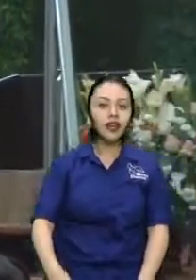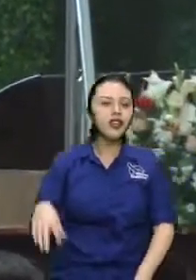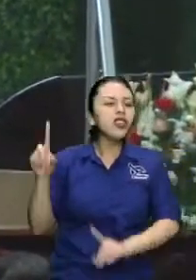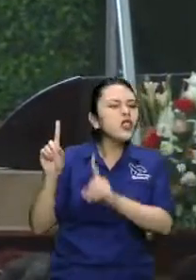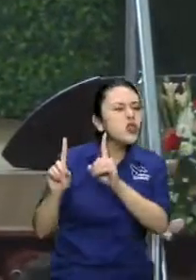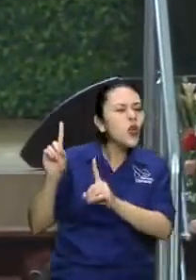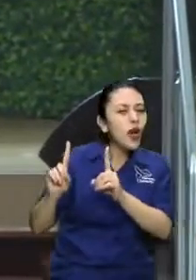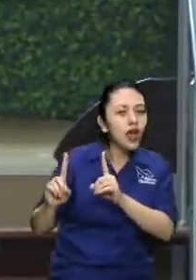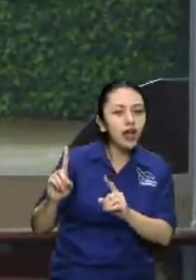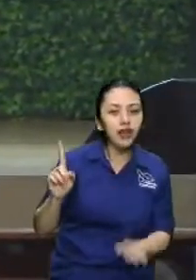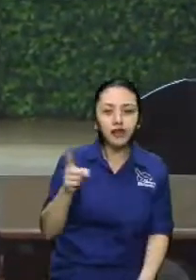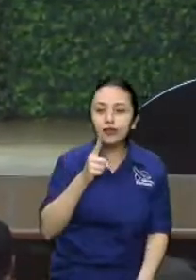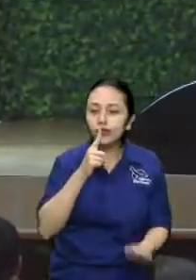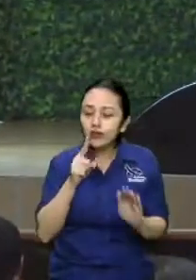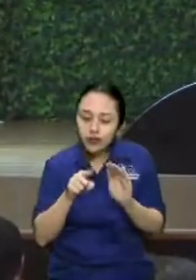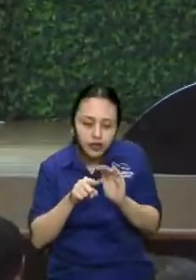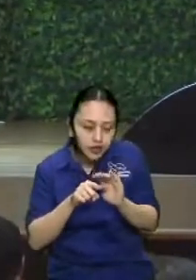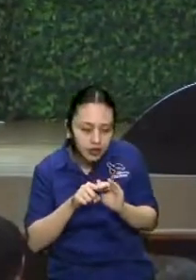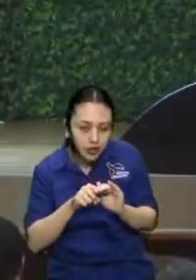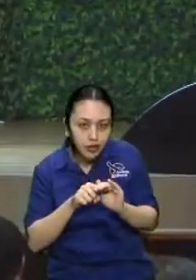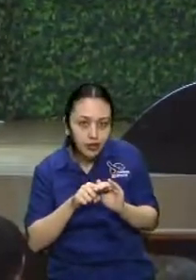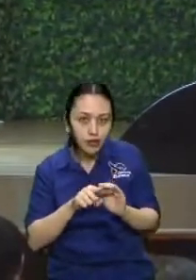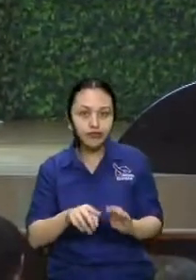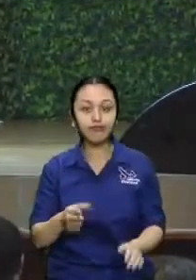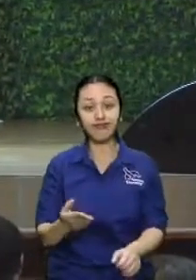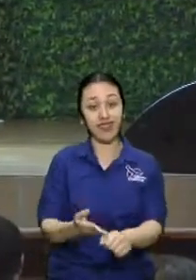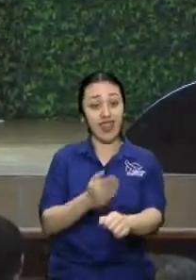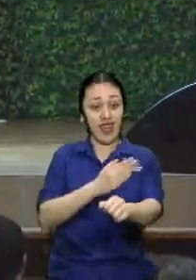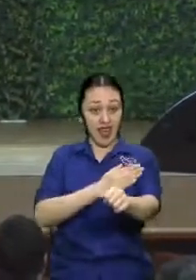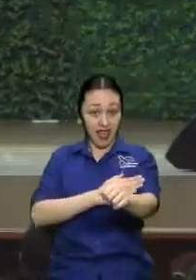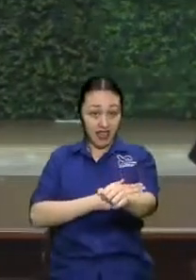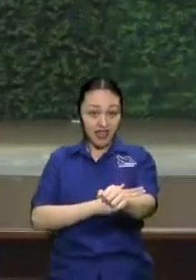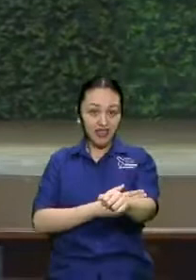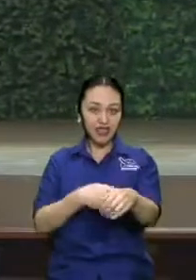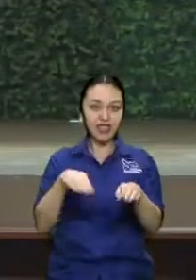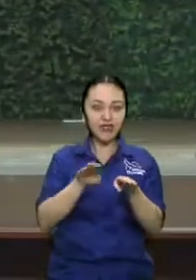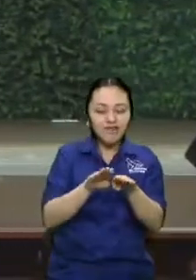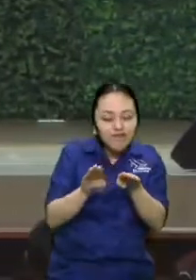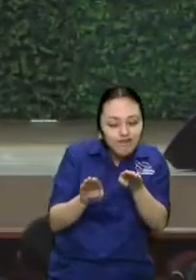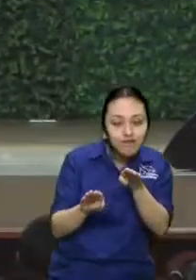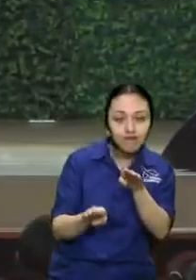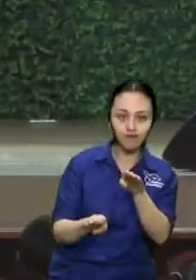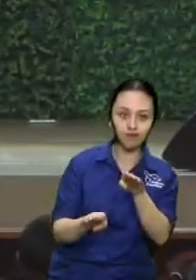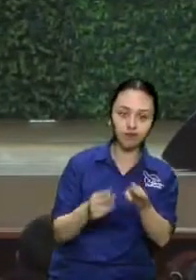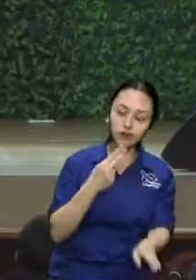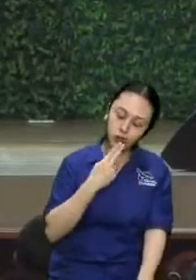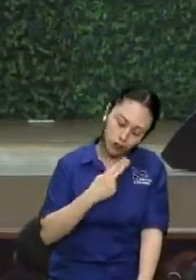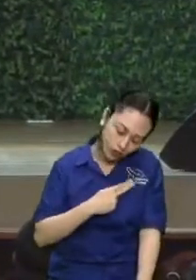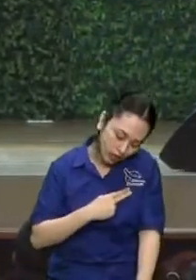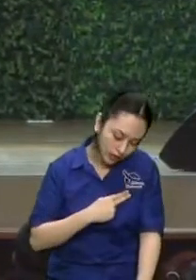todas. Entonces, ¿quieres hacer hazañas? No te hagas el grande.